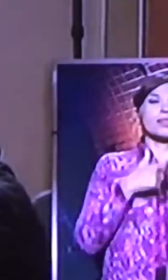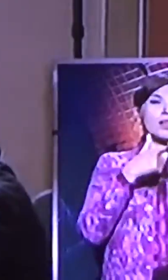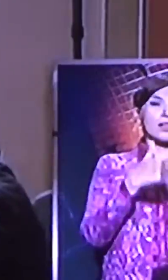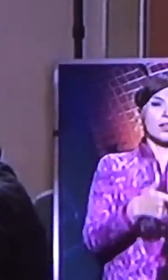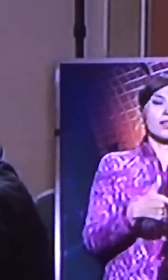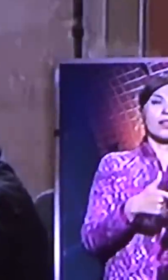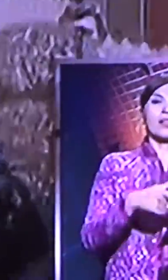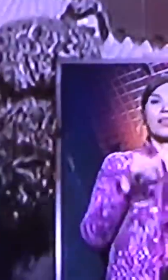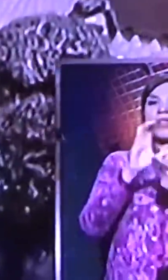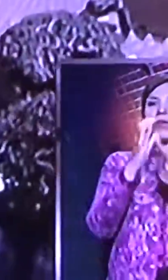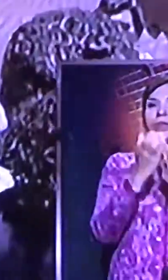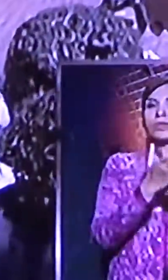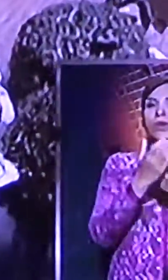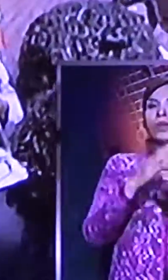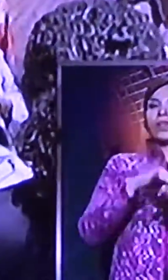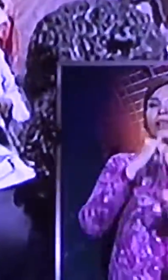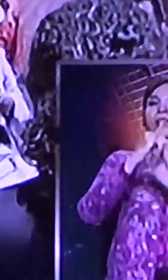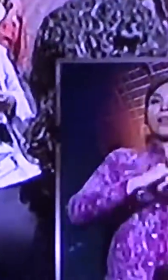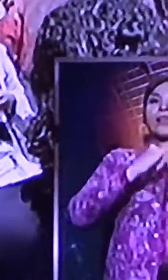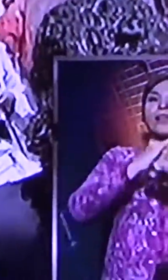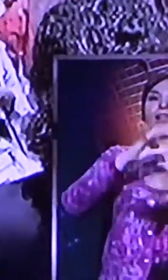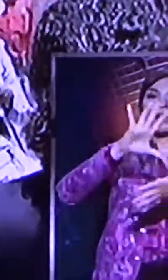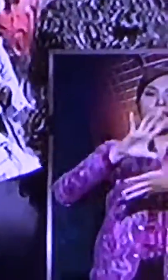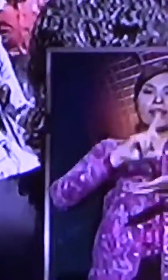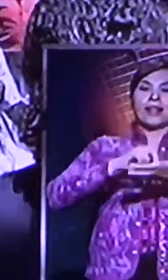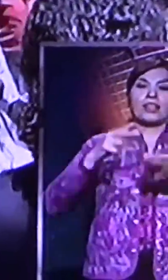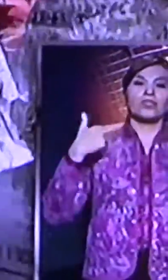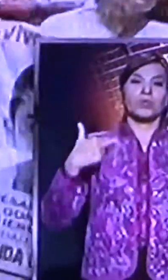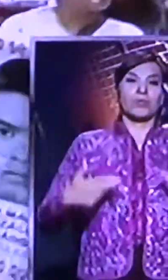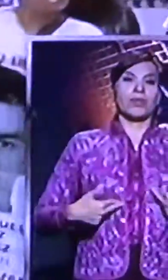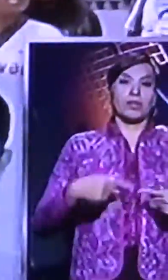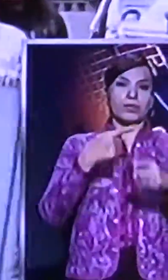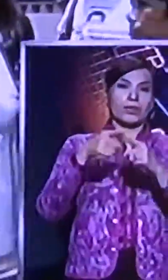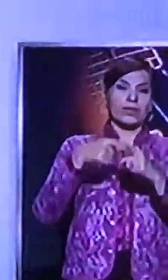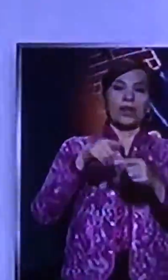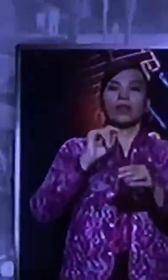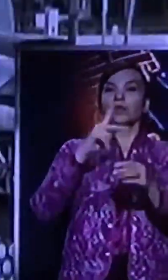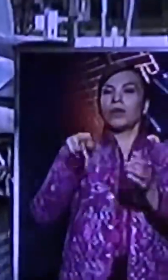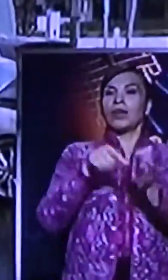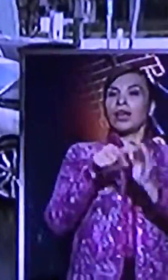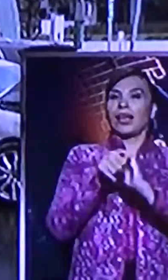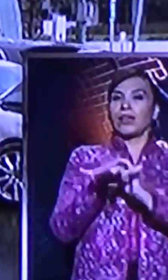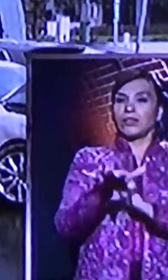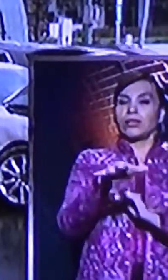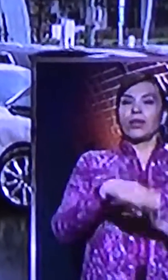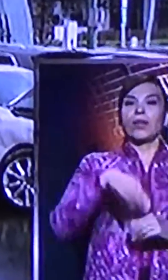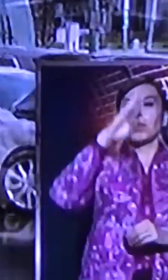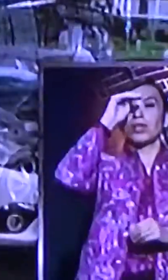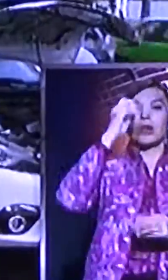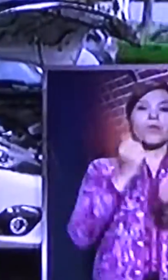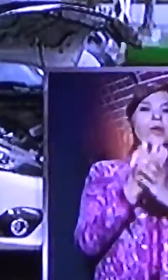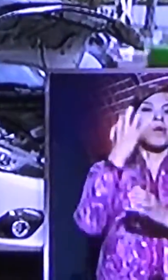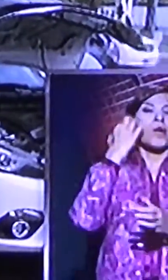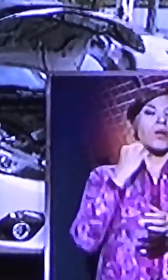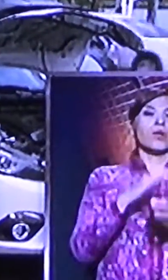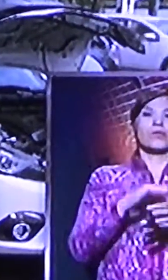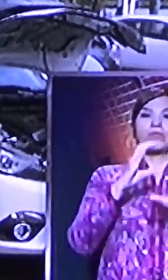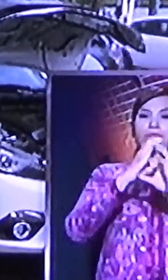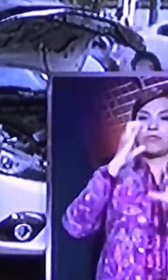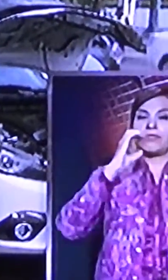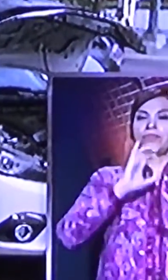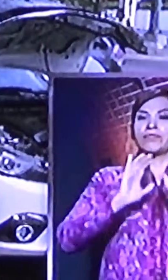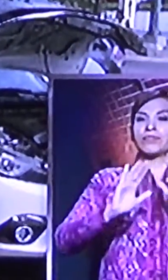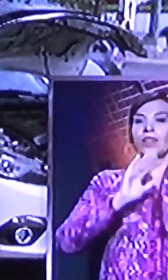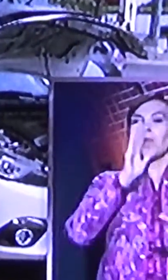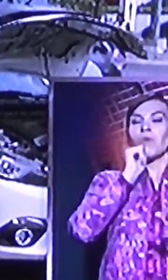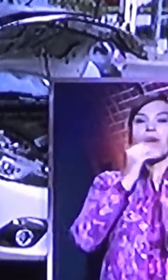a la Comisión Interamericana de Derechos Humanos y el caso Ayotzinapa. En Monterrey, Nuevo León, una pipa se quedó sin frenos y se